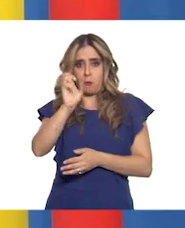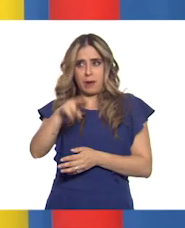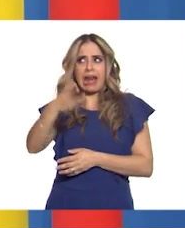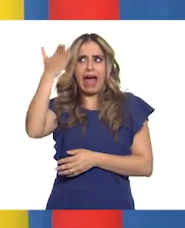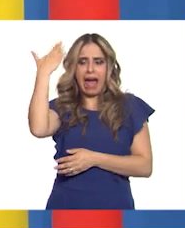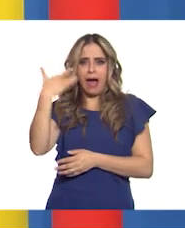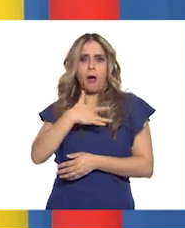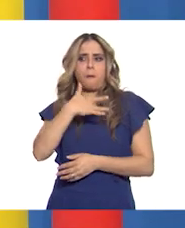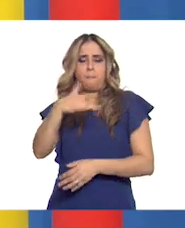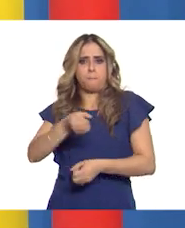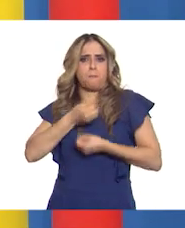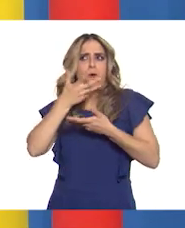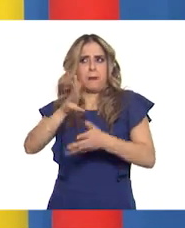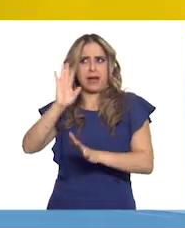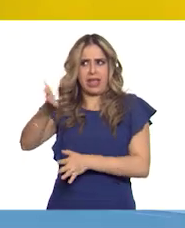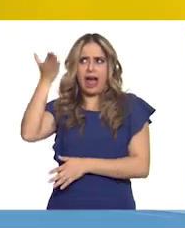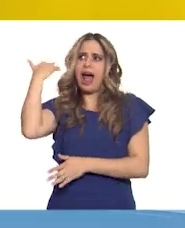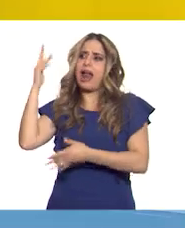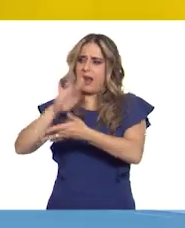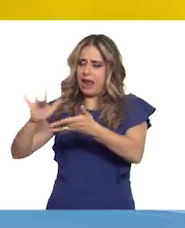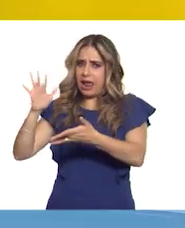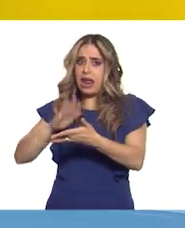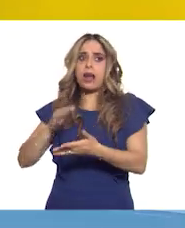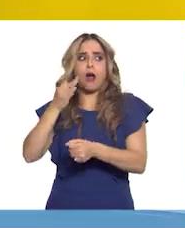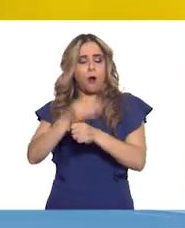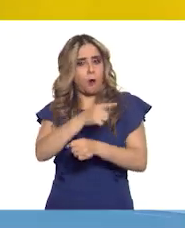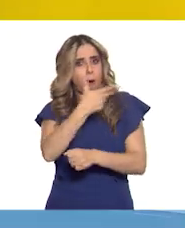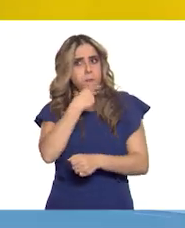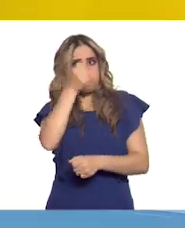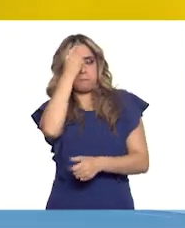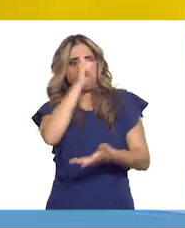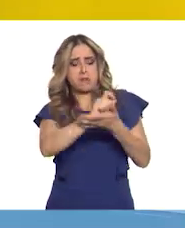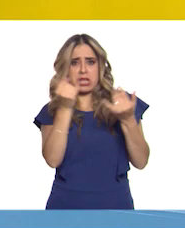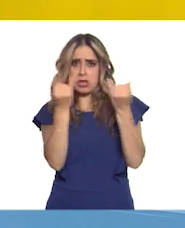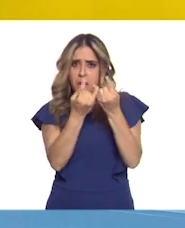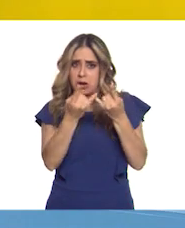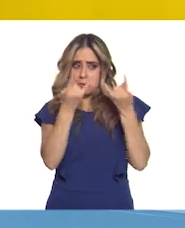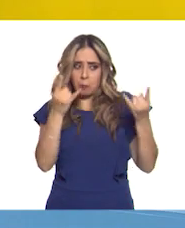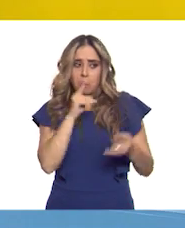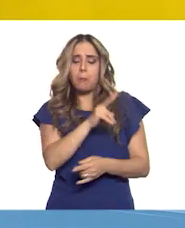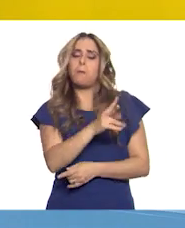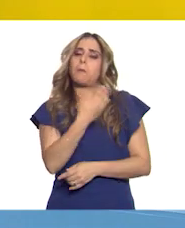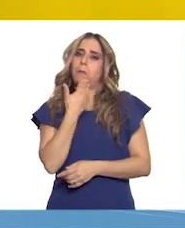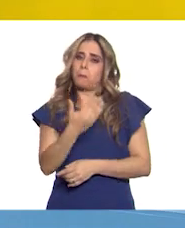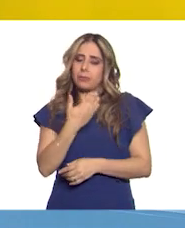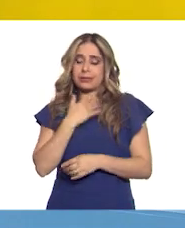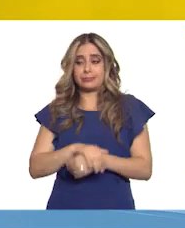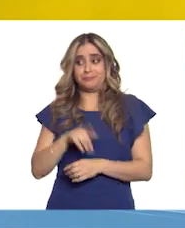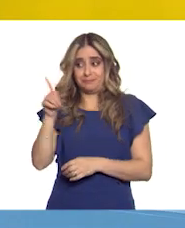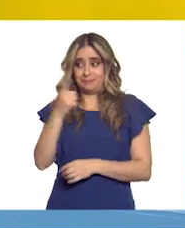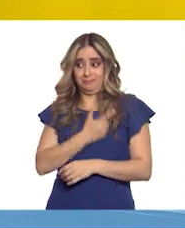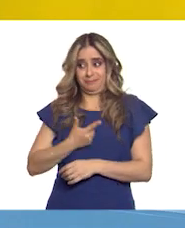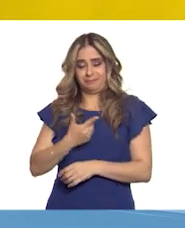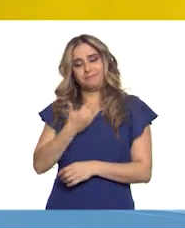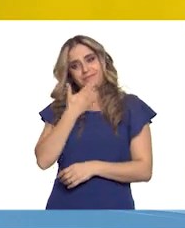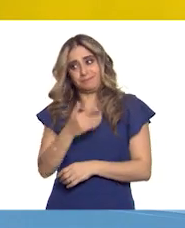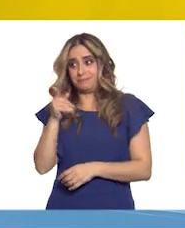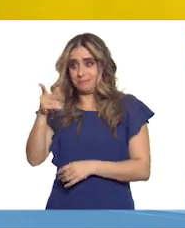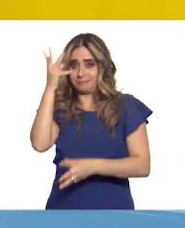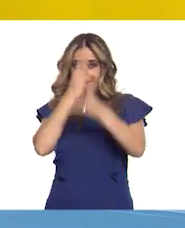ocasión también ya habíamos leído aquí. Pues sí, María, mira, qué gusto que te haya gustado y qué gusto que siempre estés tan dispuesta a